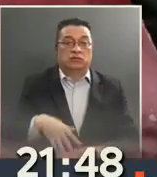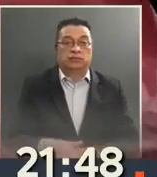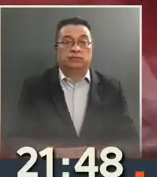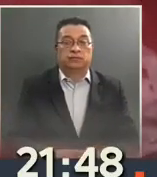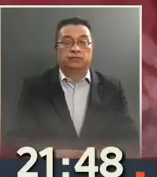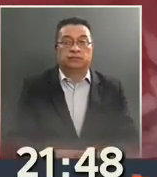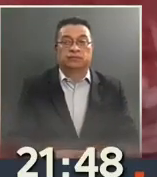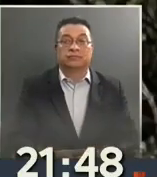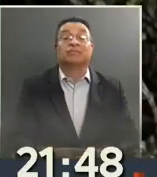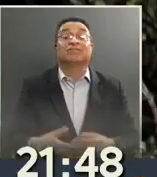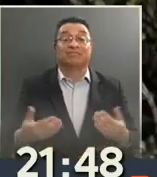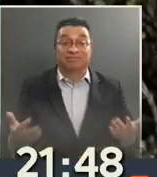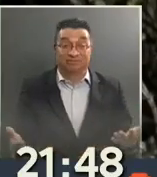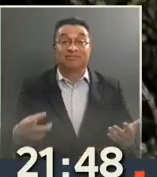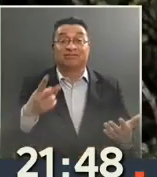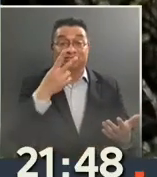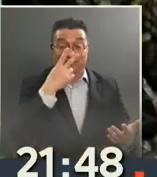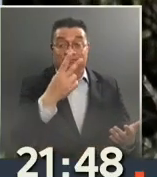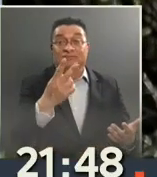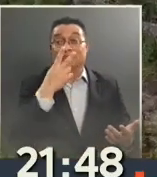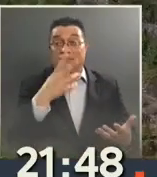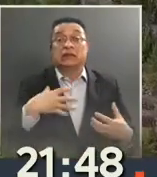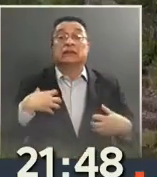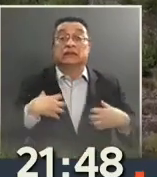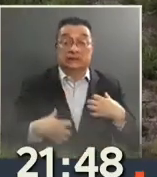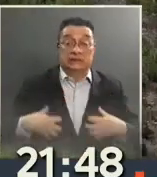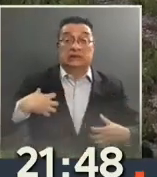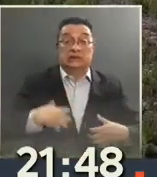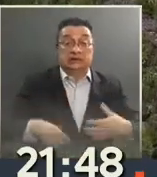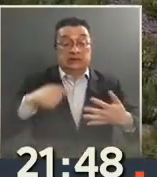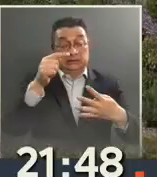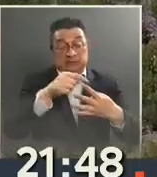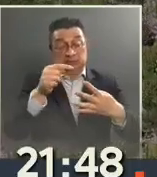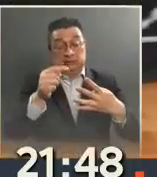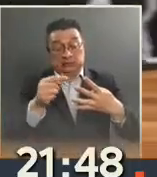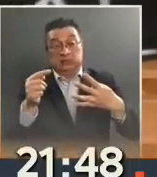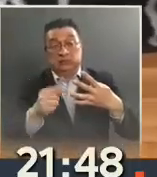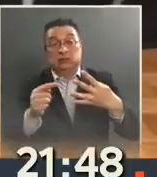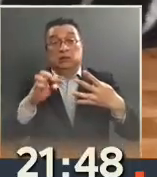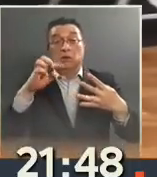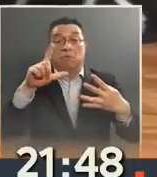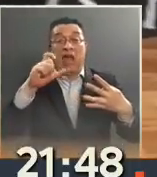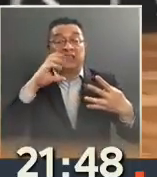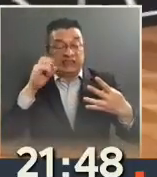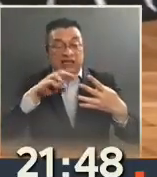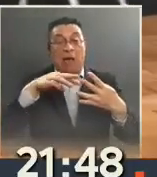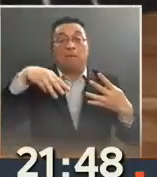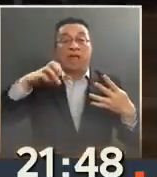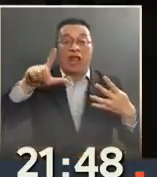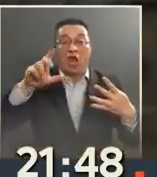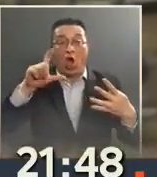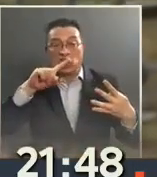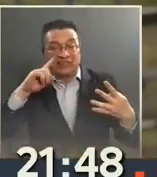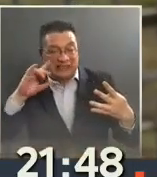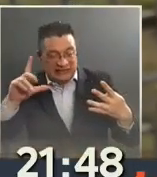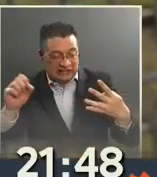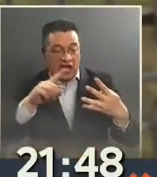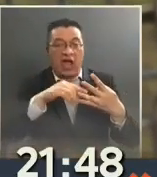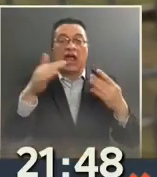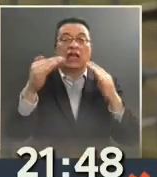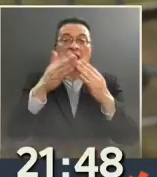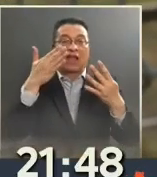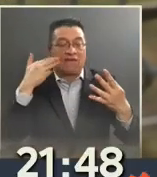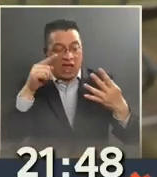Así, como hemos visto, el malestar en torno a este proyecto se manifiesta en Placilla, Melosilla, Casablanca y ahora también en